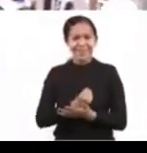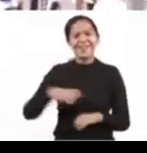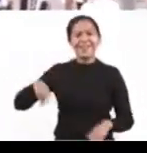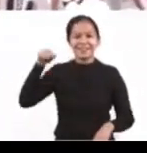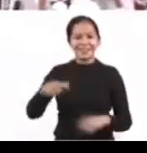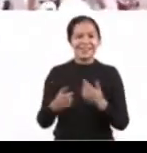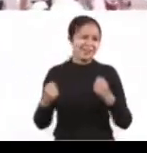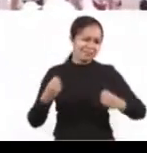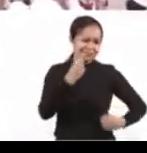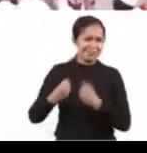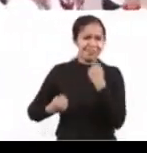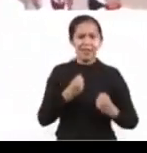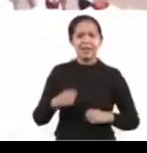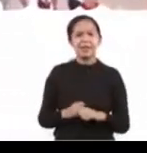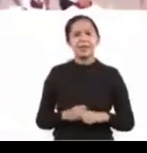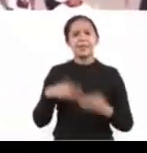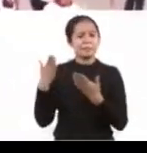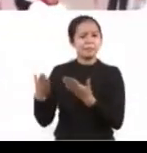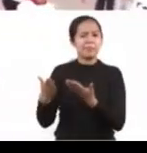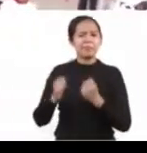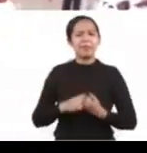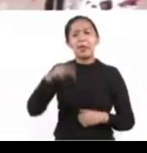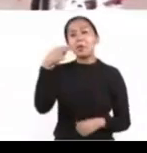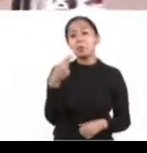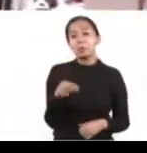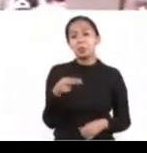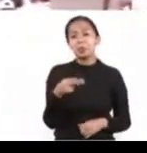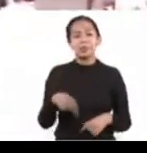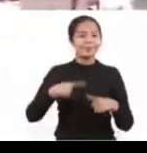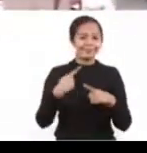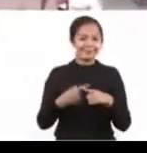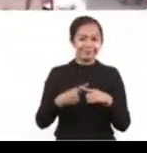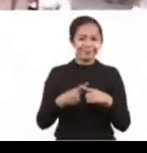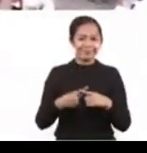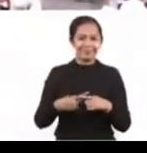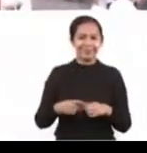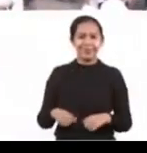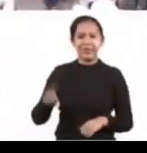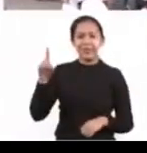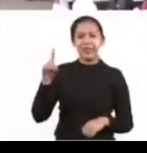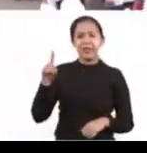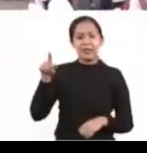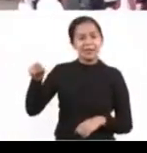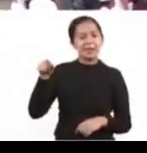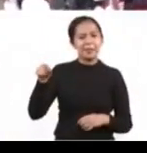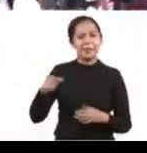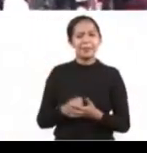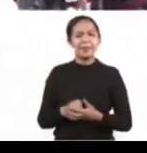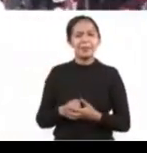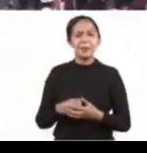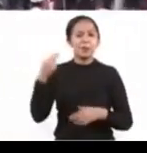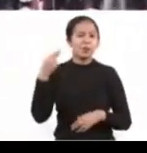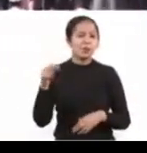femenil del Consejo Mundial de Boxeo de la división Super Mosca. Campeona diamante en el peso